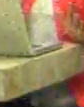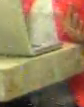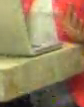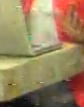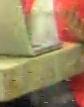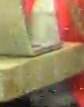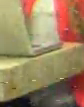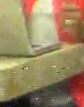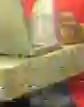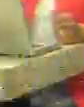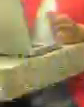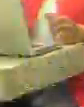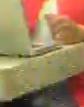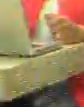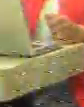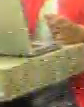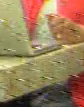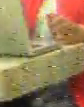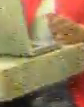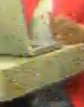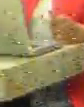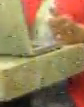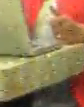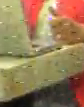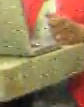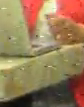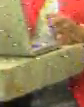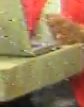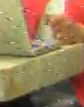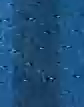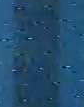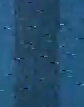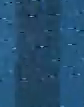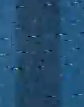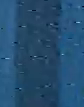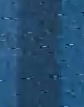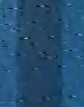Cárdenas del Avellano. Cuídese mucho y que tenga usted un excelente fin de semana.